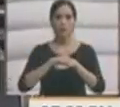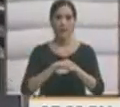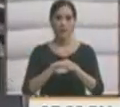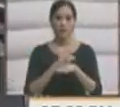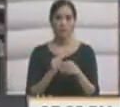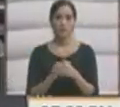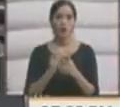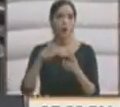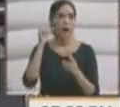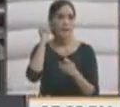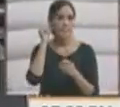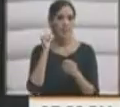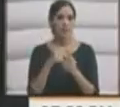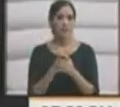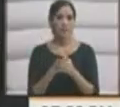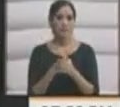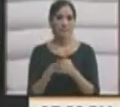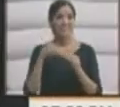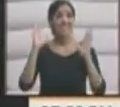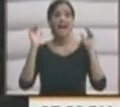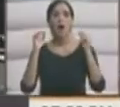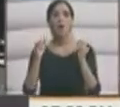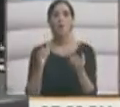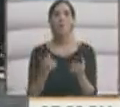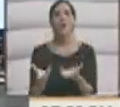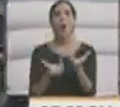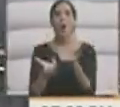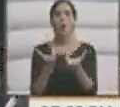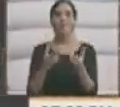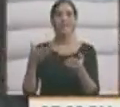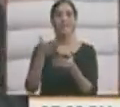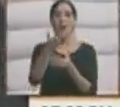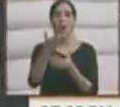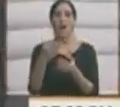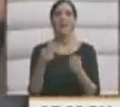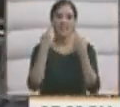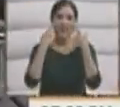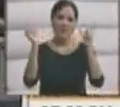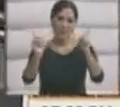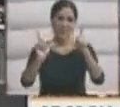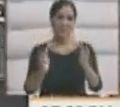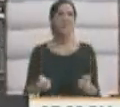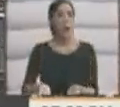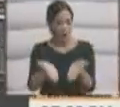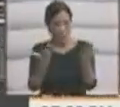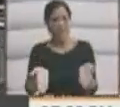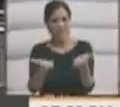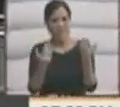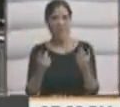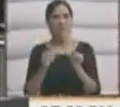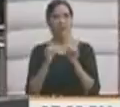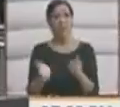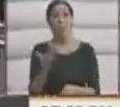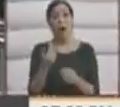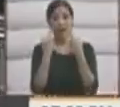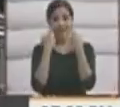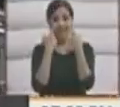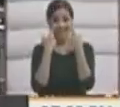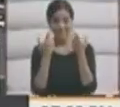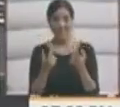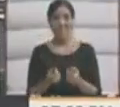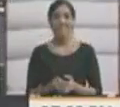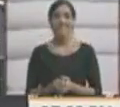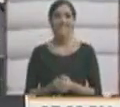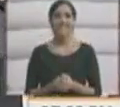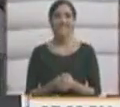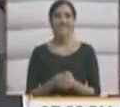dice: chao, voy a cocinar un pescadito frito, te veo por televisión. Vaya pues, lo importante es que nos siga viendo y nos dé un